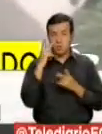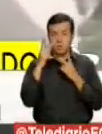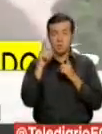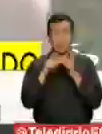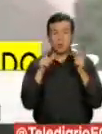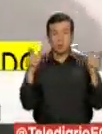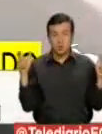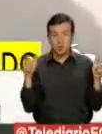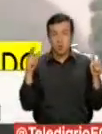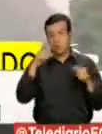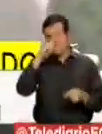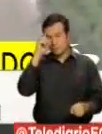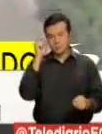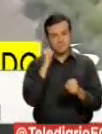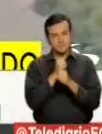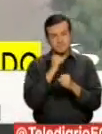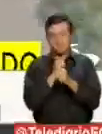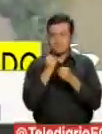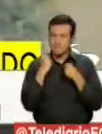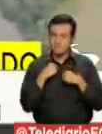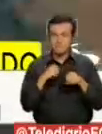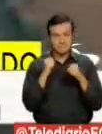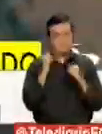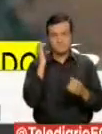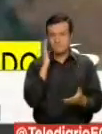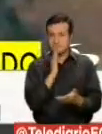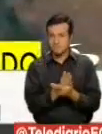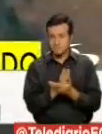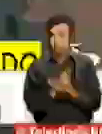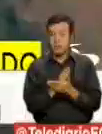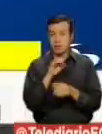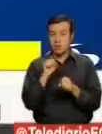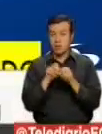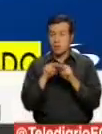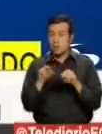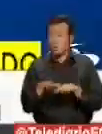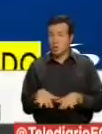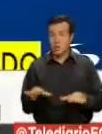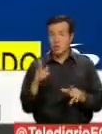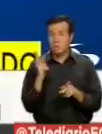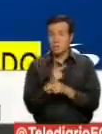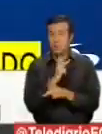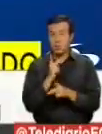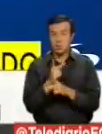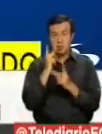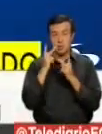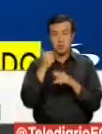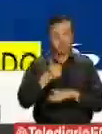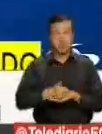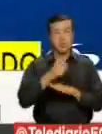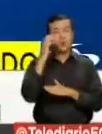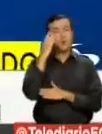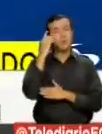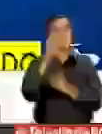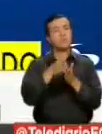de Ecopetrol trabajan sin descansar para contener y evitar más daños, mientras las autoridades en Colombia